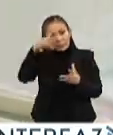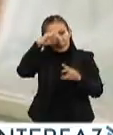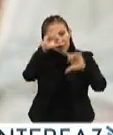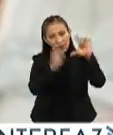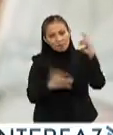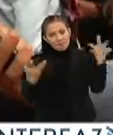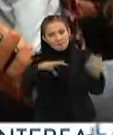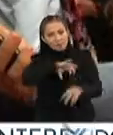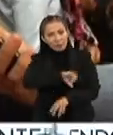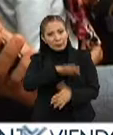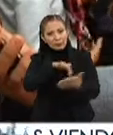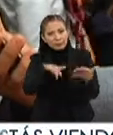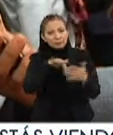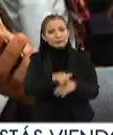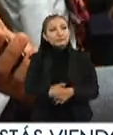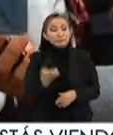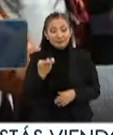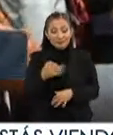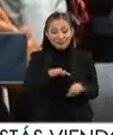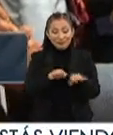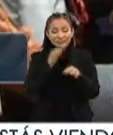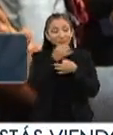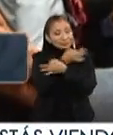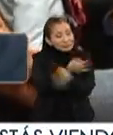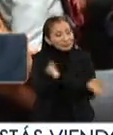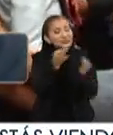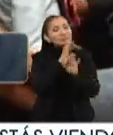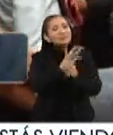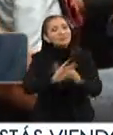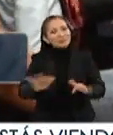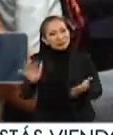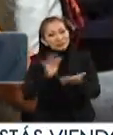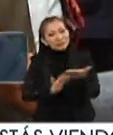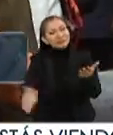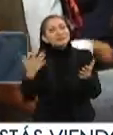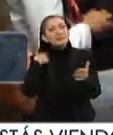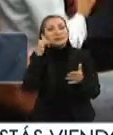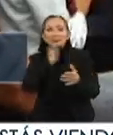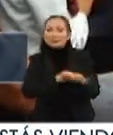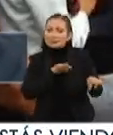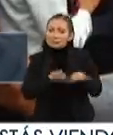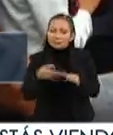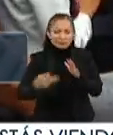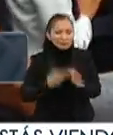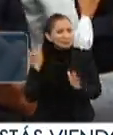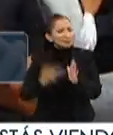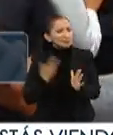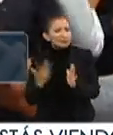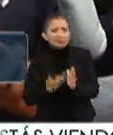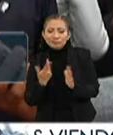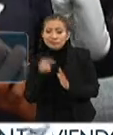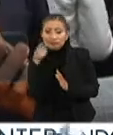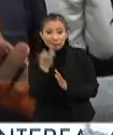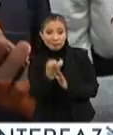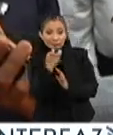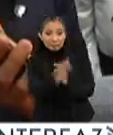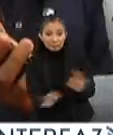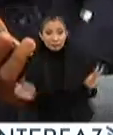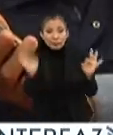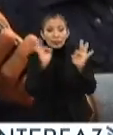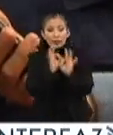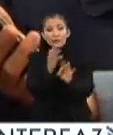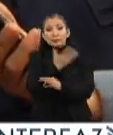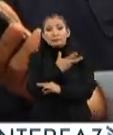de lectores. La tarea de la difusión de la lectura es una tarea siempre inacabada, y de ahí la importancia